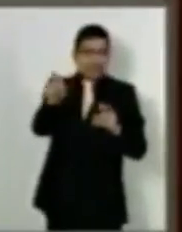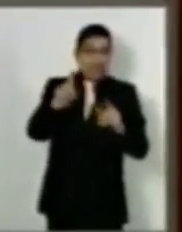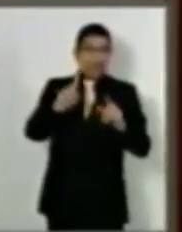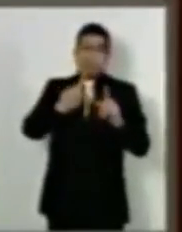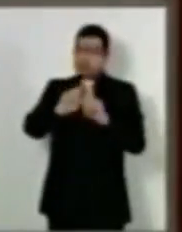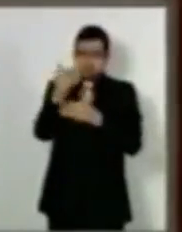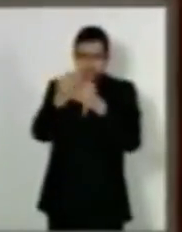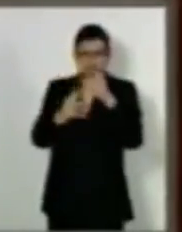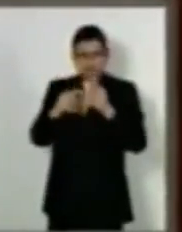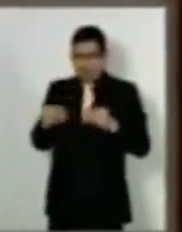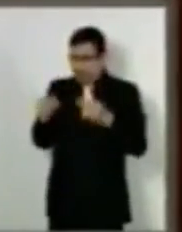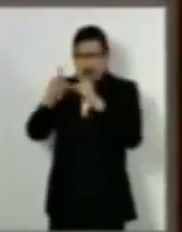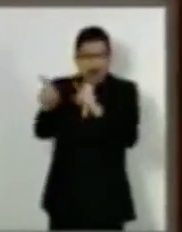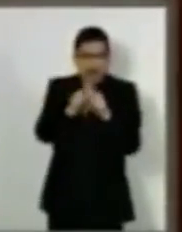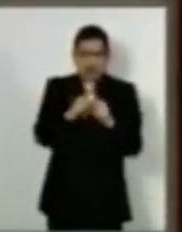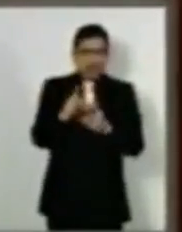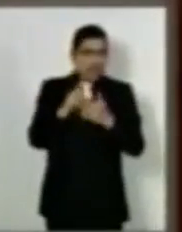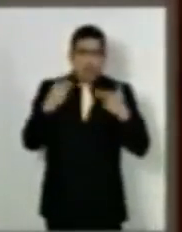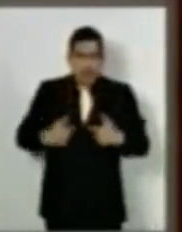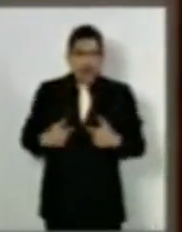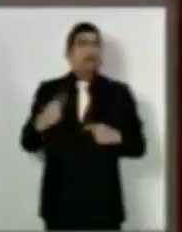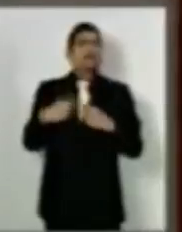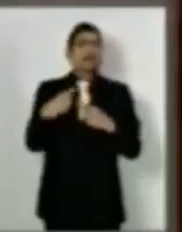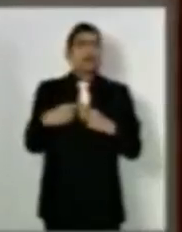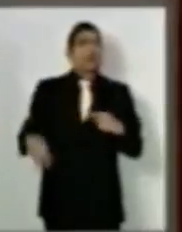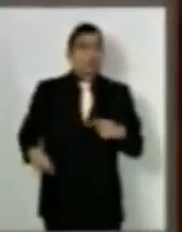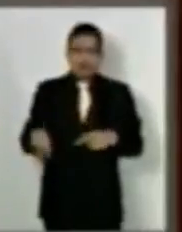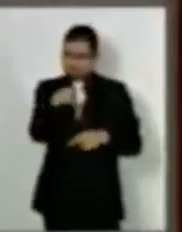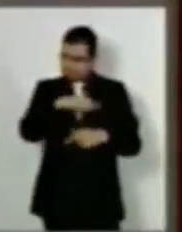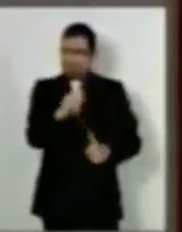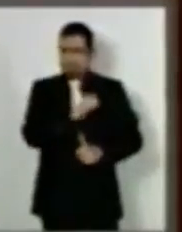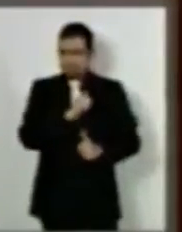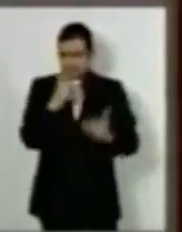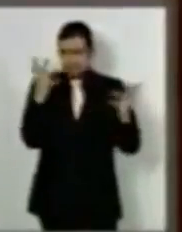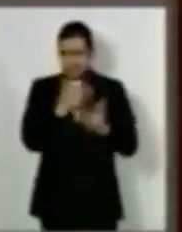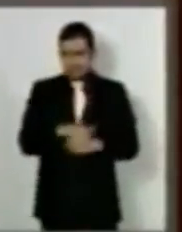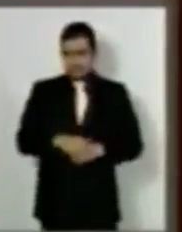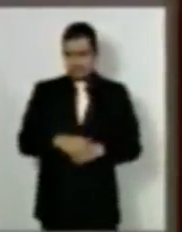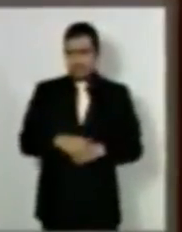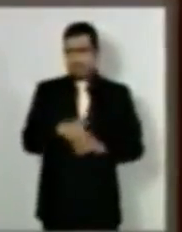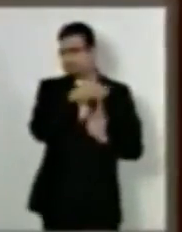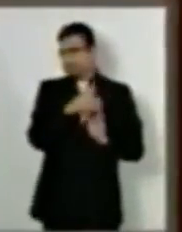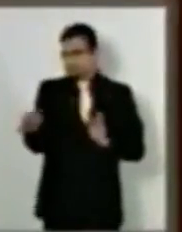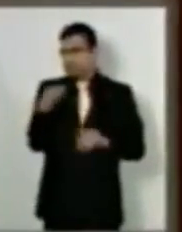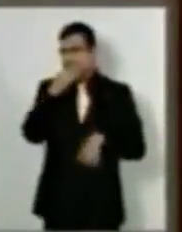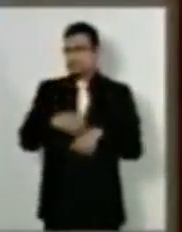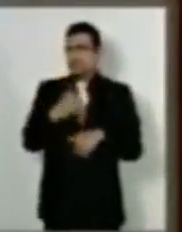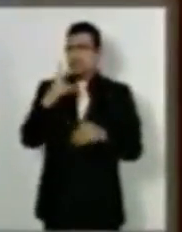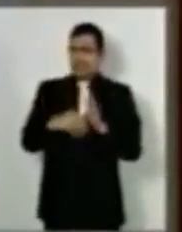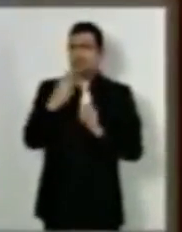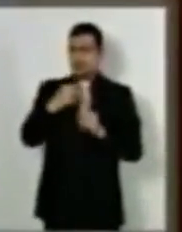violaciones de derechos humanos cometidas por militares. Tan solo en el 2016